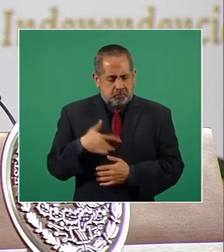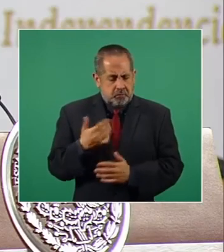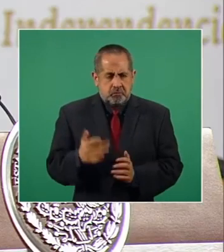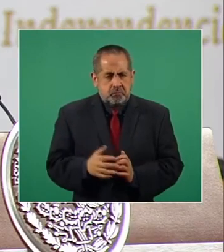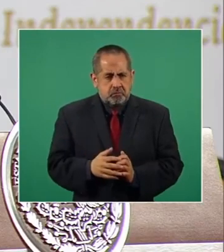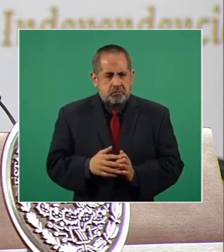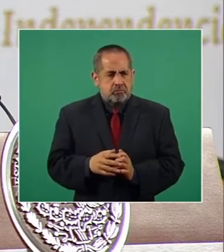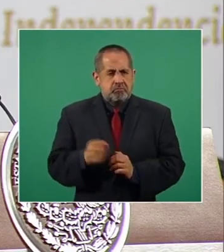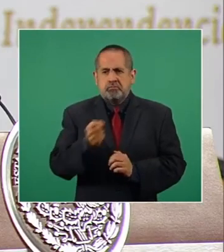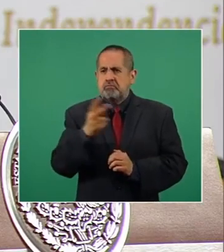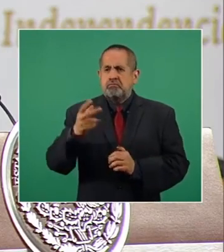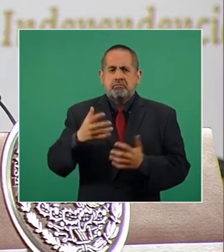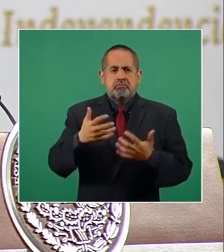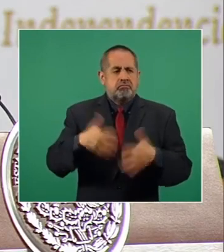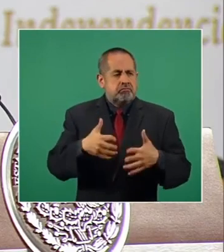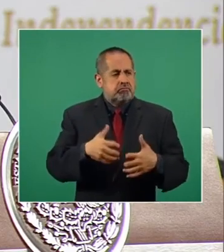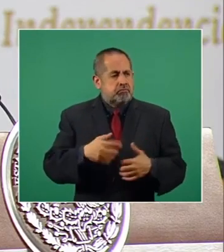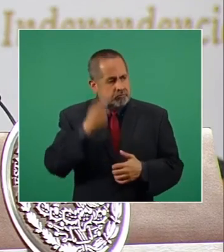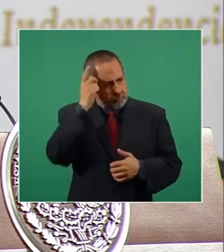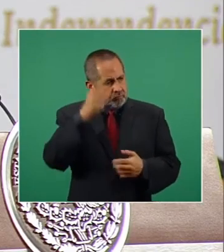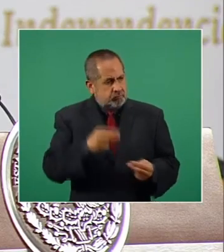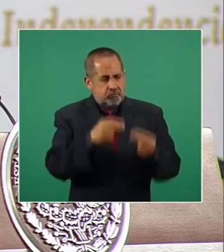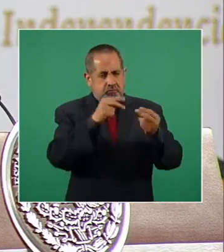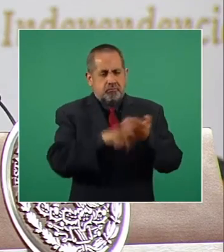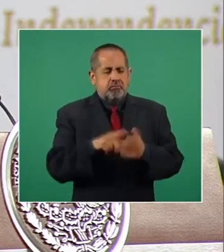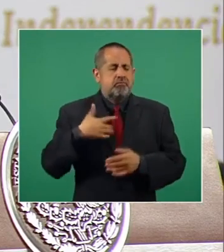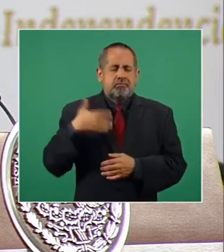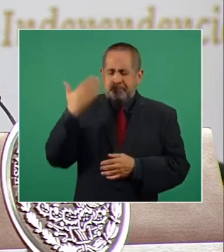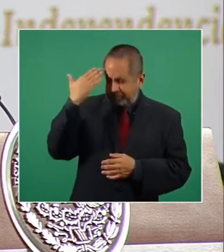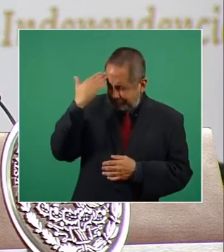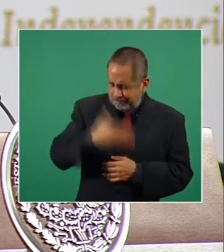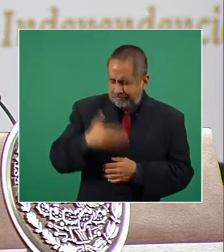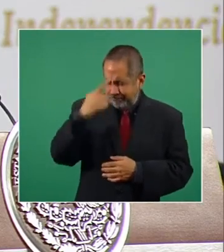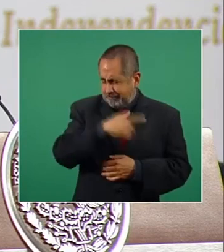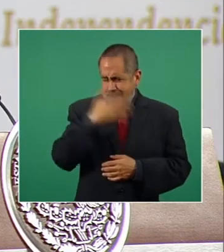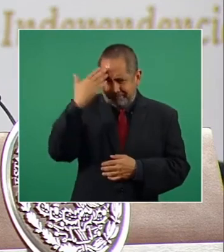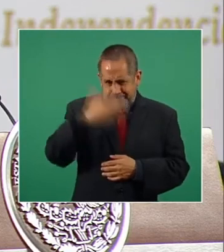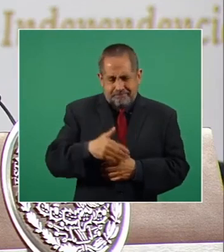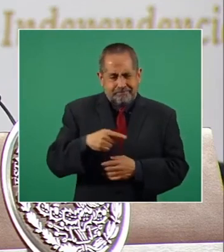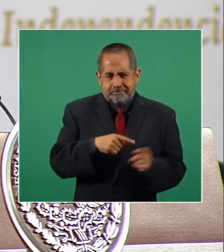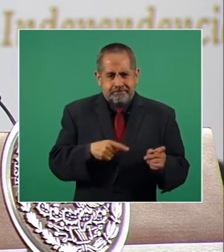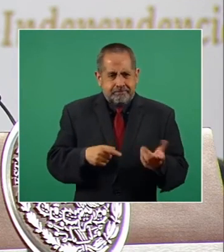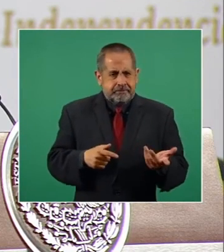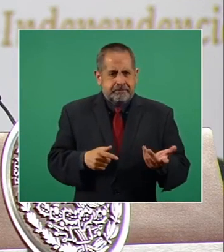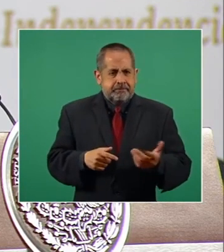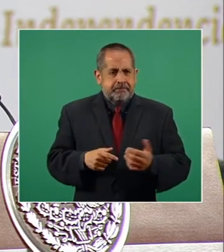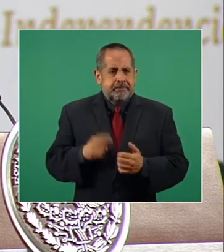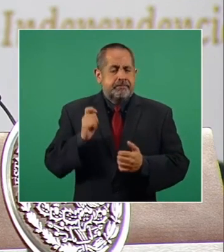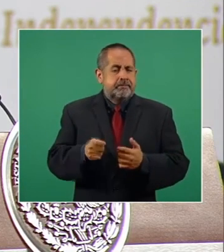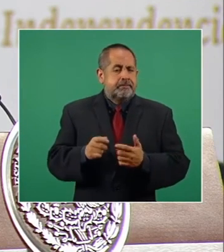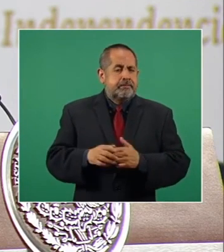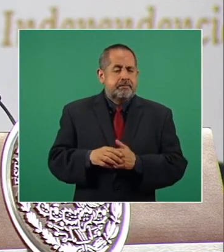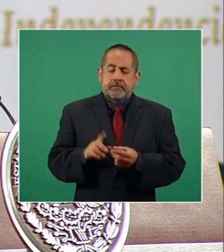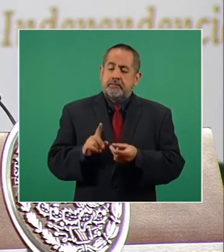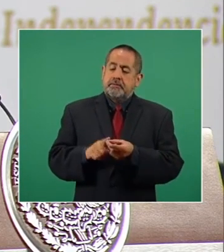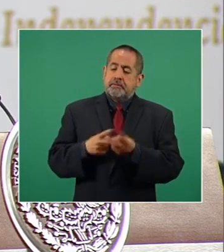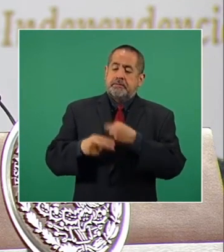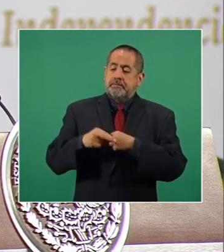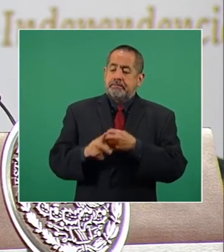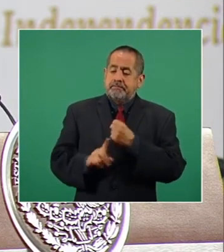los empresarios saben que es una situación que se